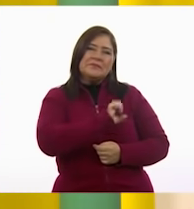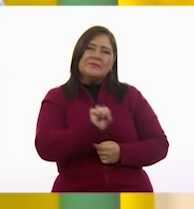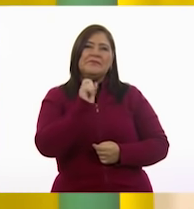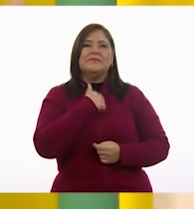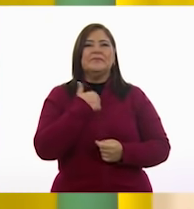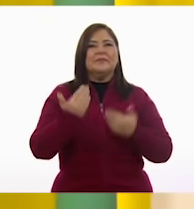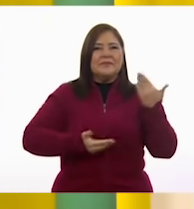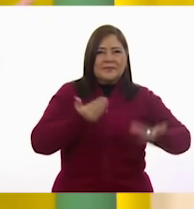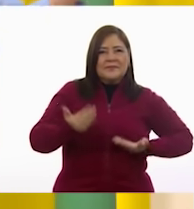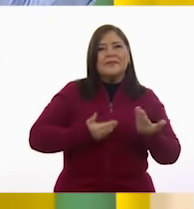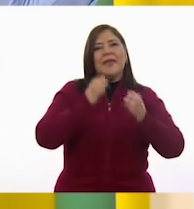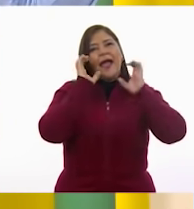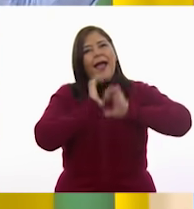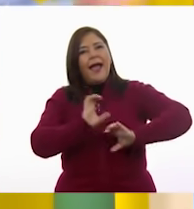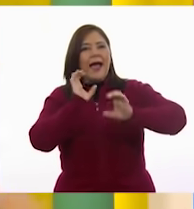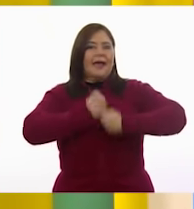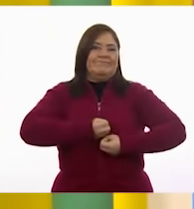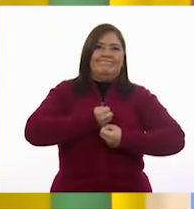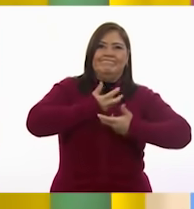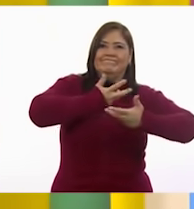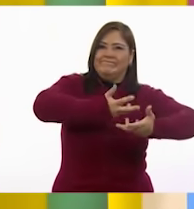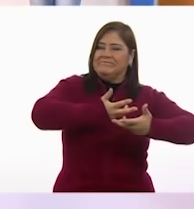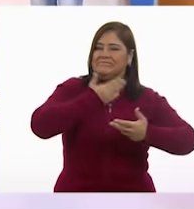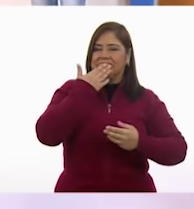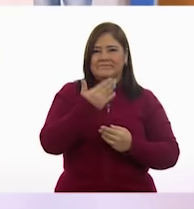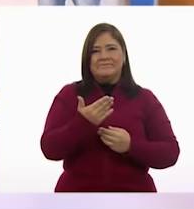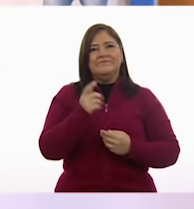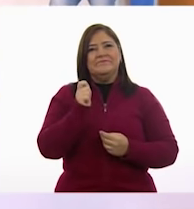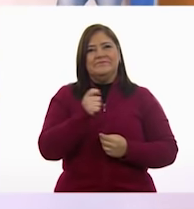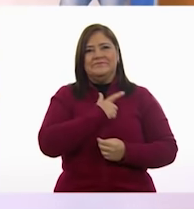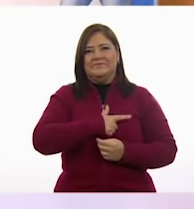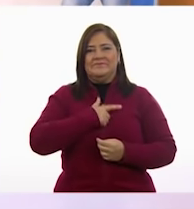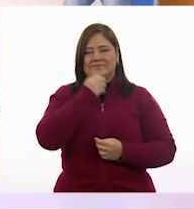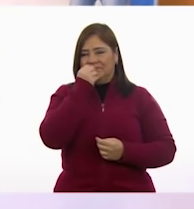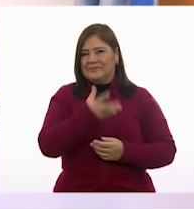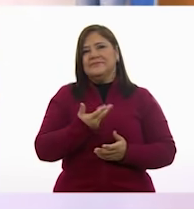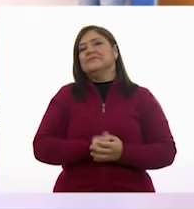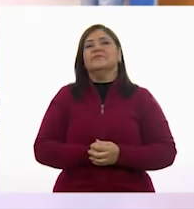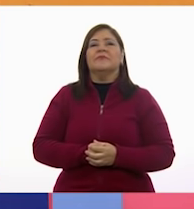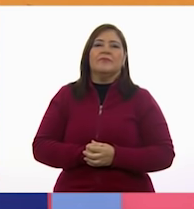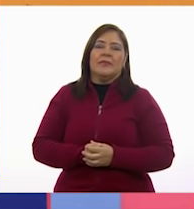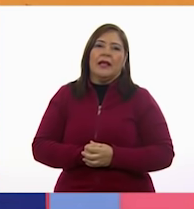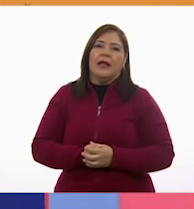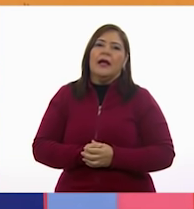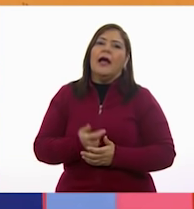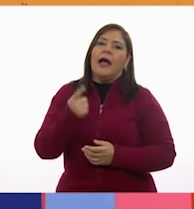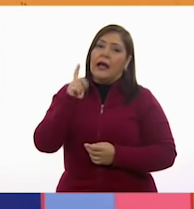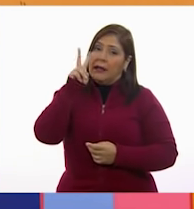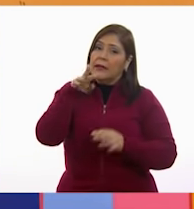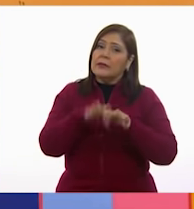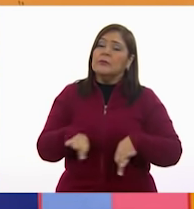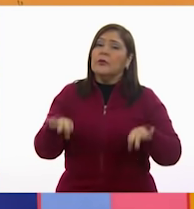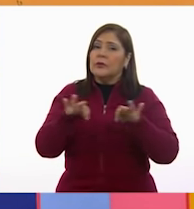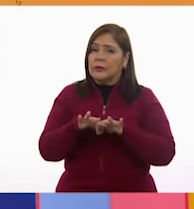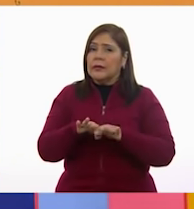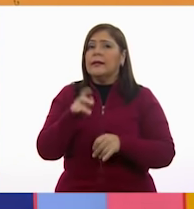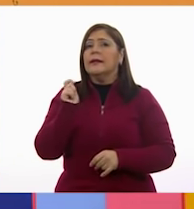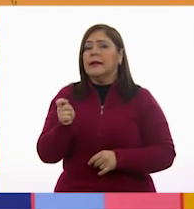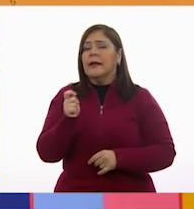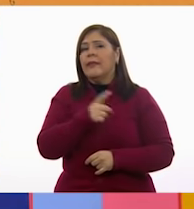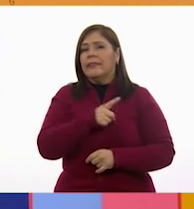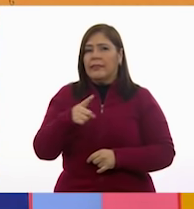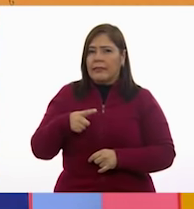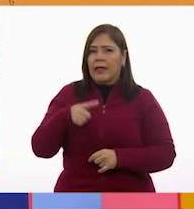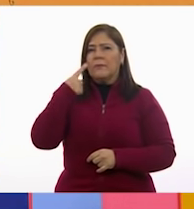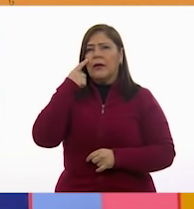al mismo tiempo expresarnos. Suena padrísimo. Exacto. Y es muy importante, niños y niñas, que tengamos un espacio para poder realizar